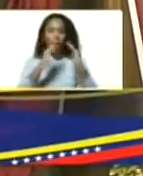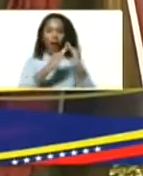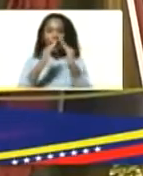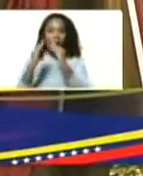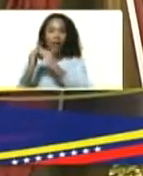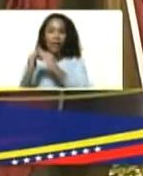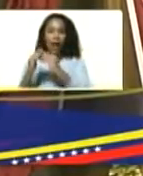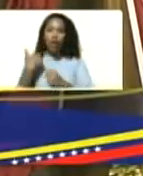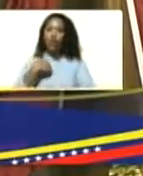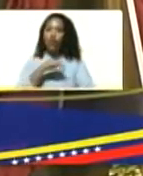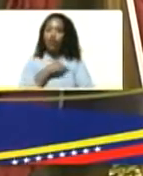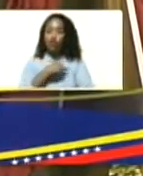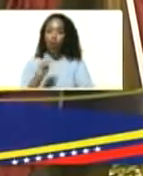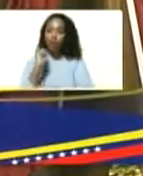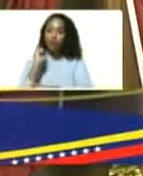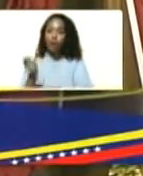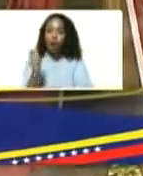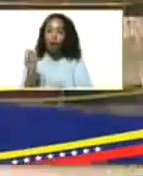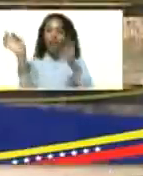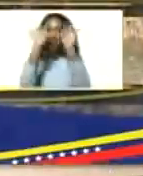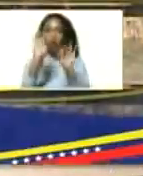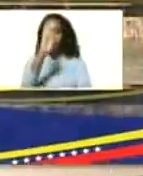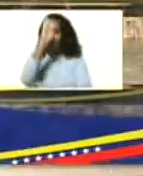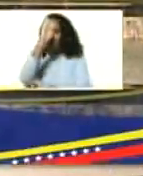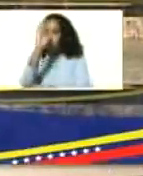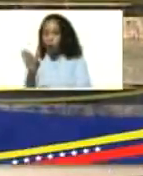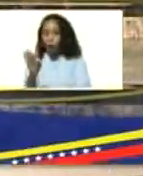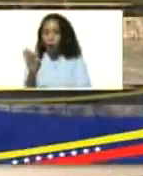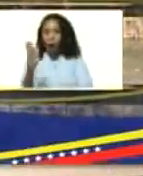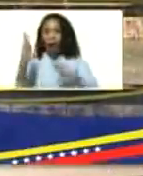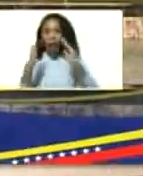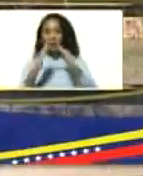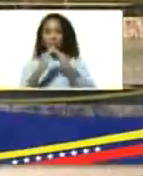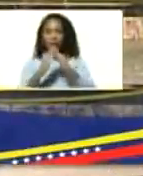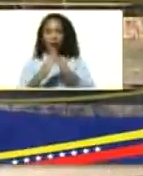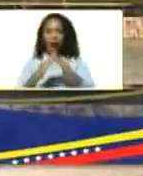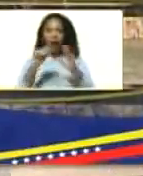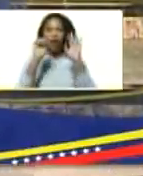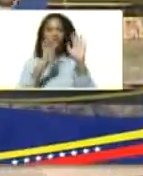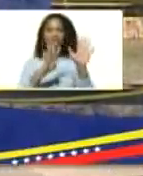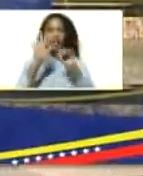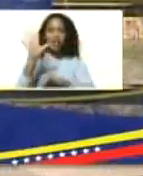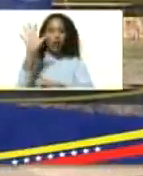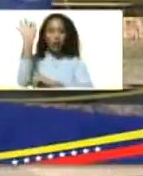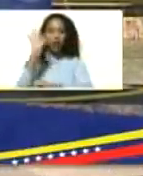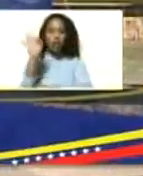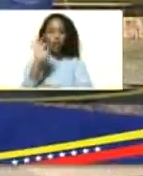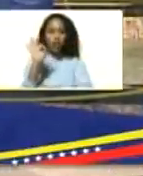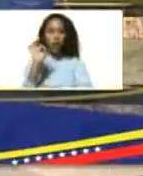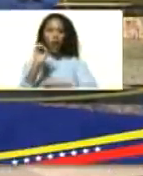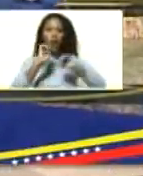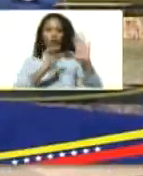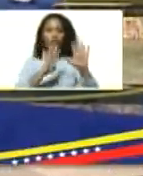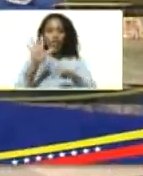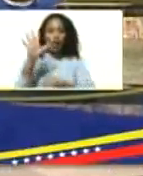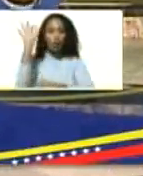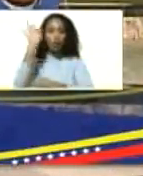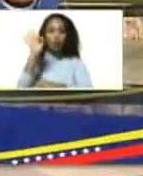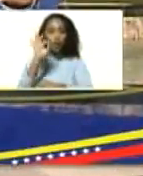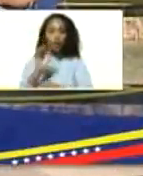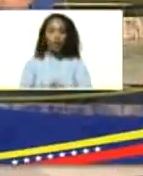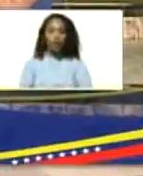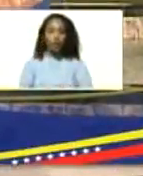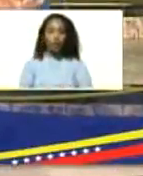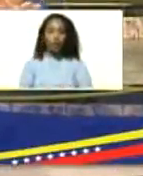nosotros subsidiamos de manera directa a los hogares al 95% al 95%